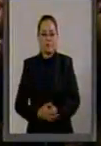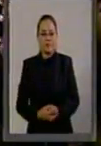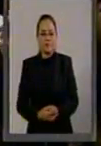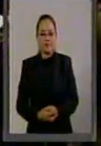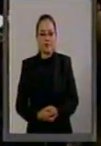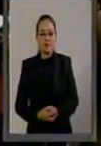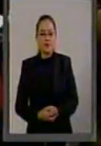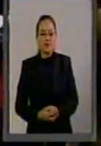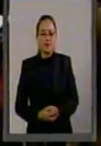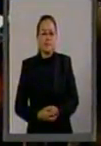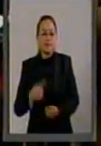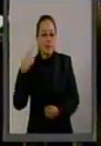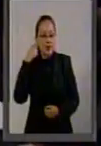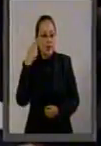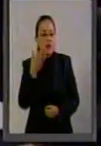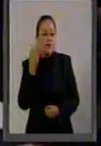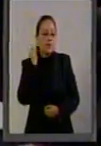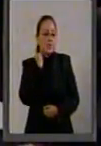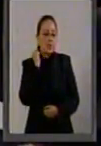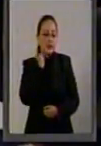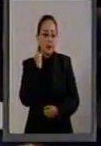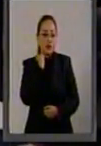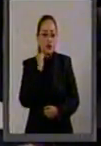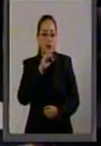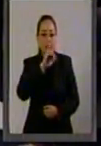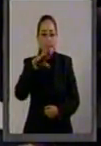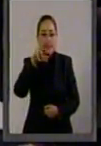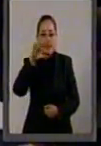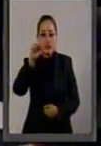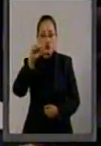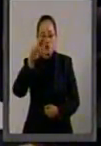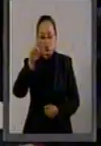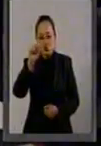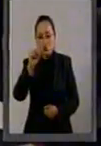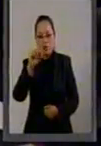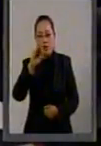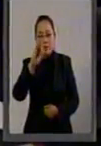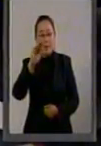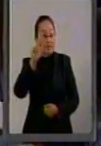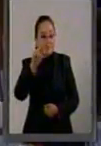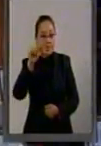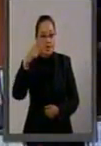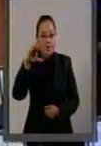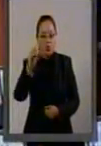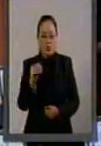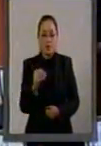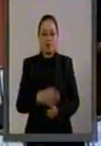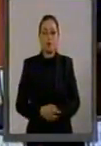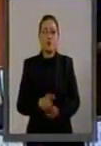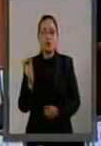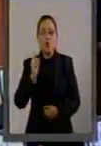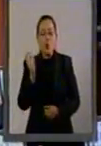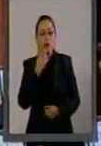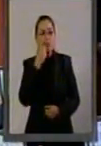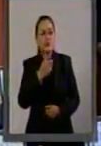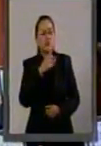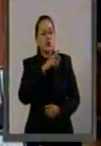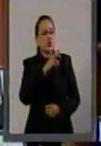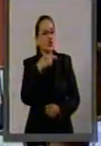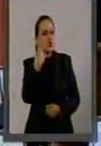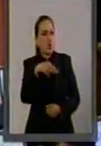Sonido en el escaño del senador Jesús Priego Calva. Hablar de David Penchina es hablar de un hombre